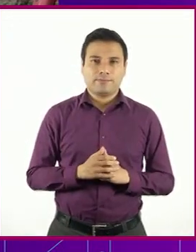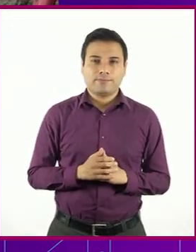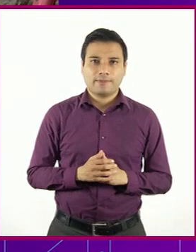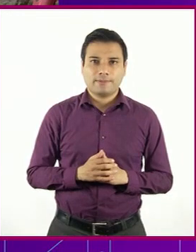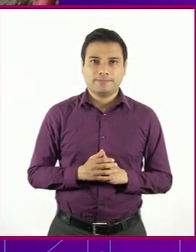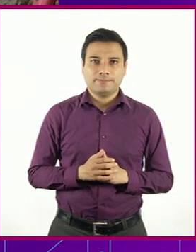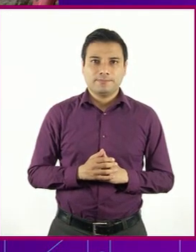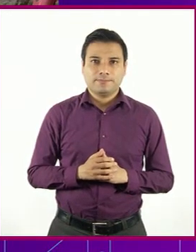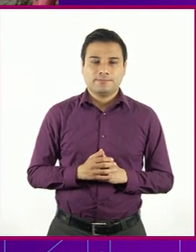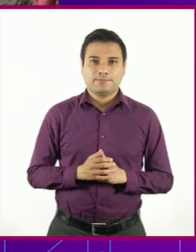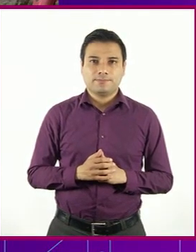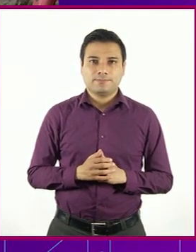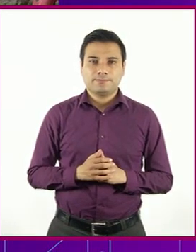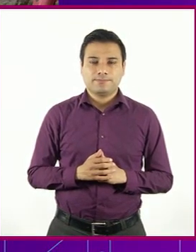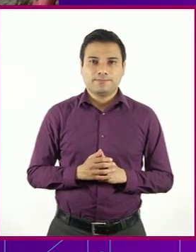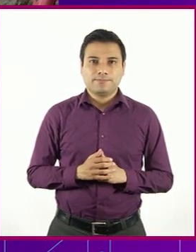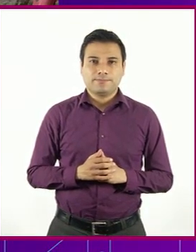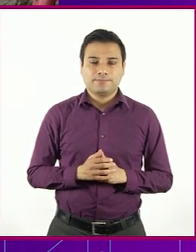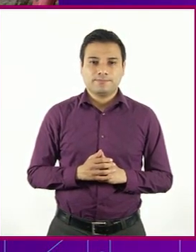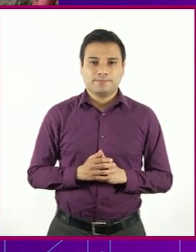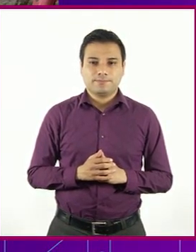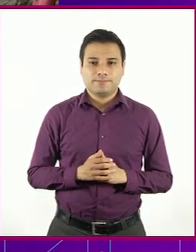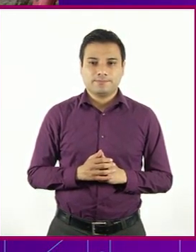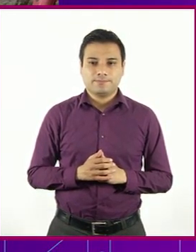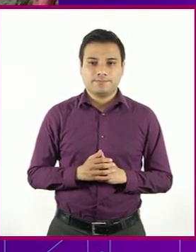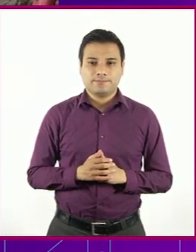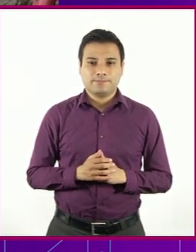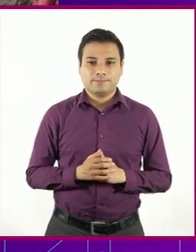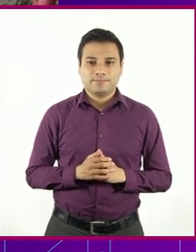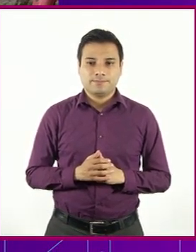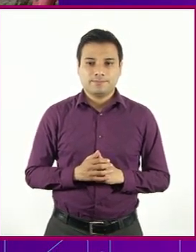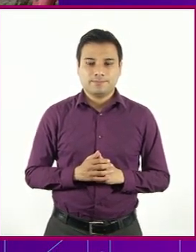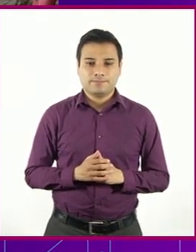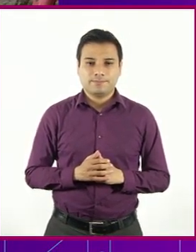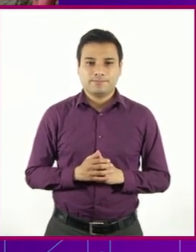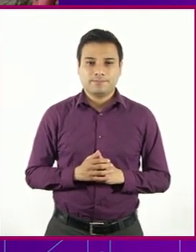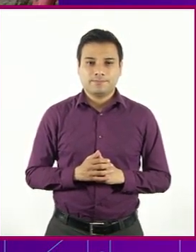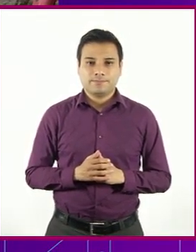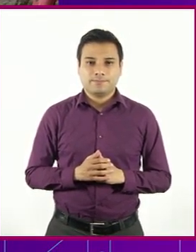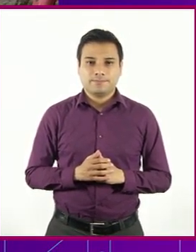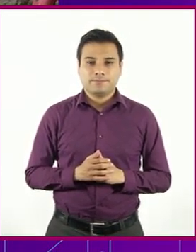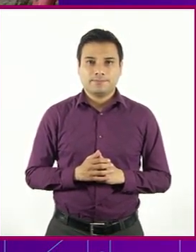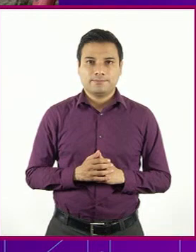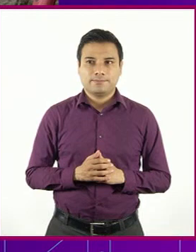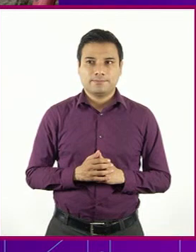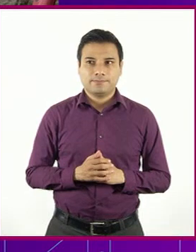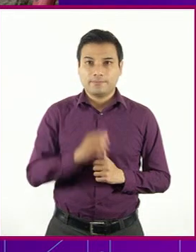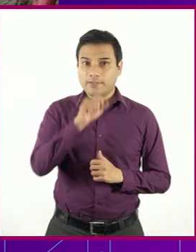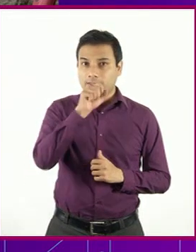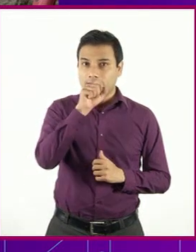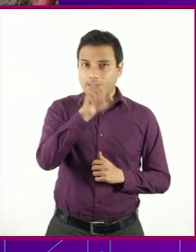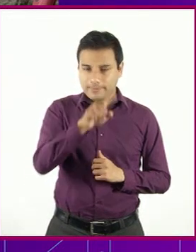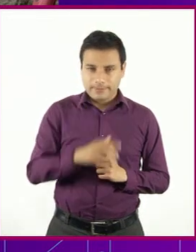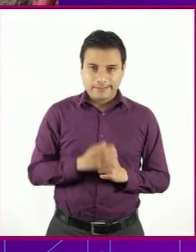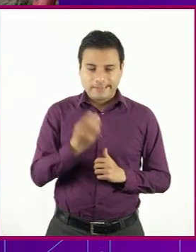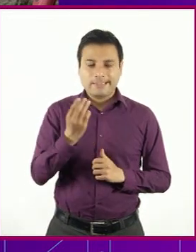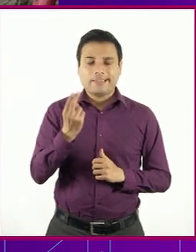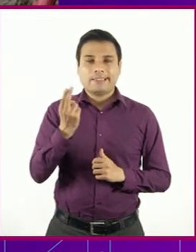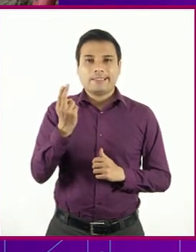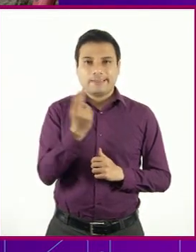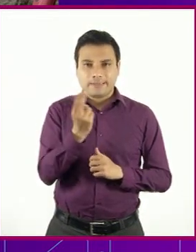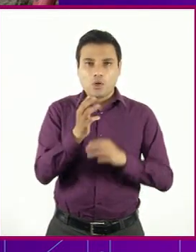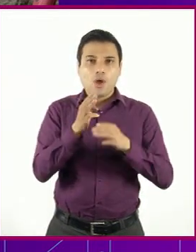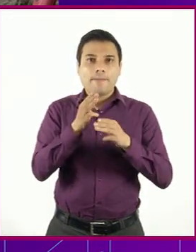soporte de la parte donde va a estar recargado el animalito necesitamos un material flexible, que no sea rígido, que